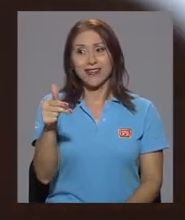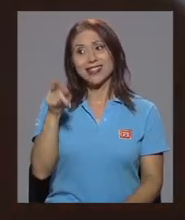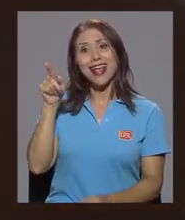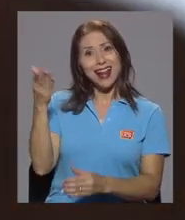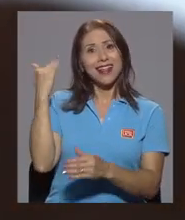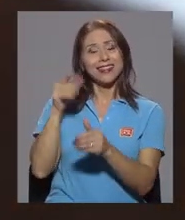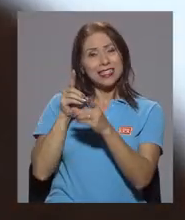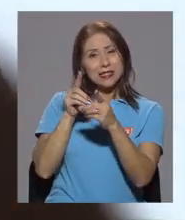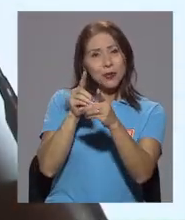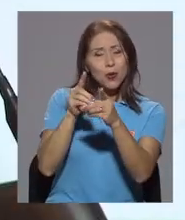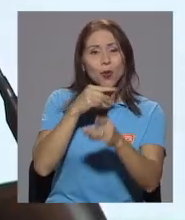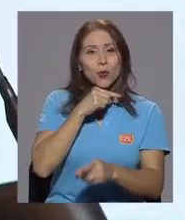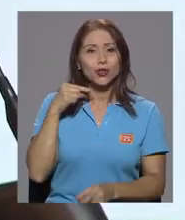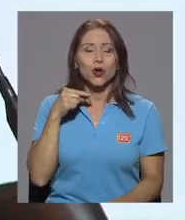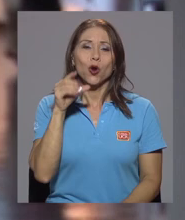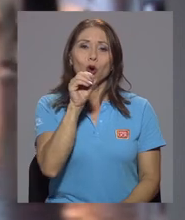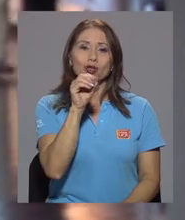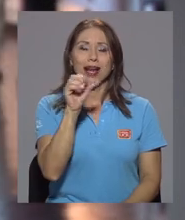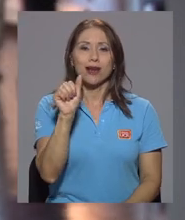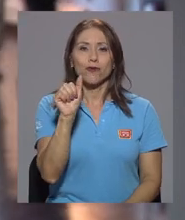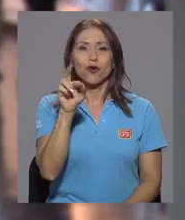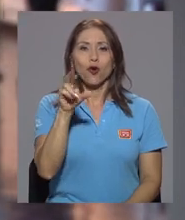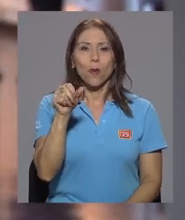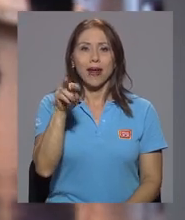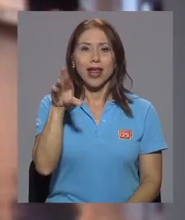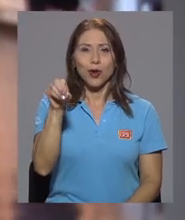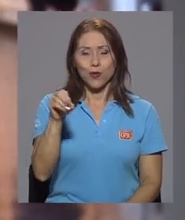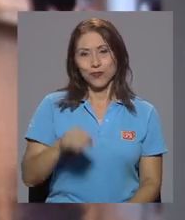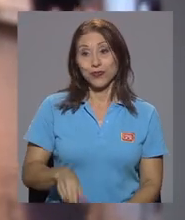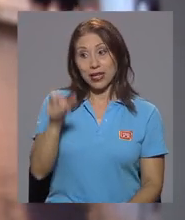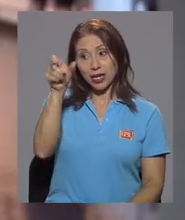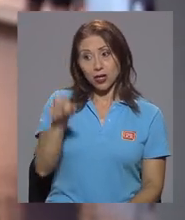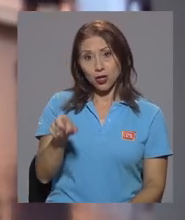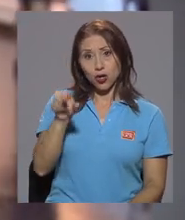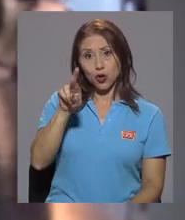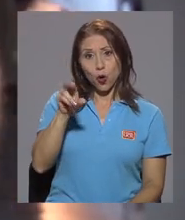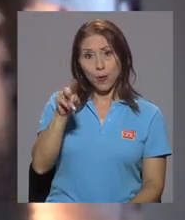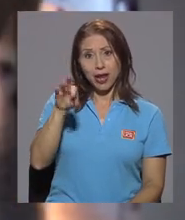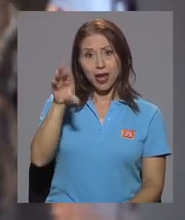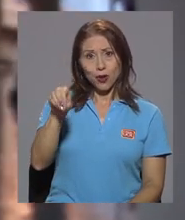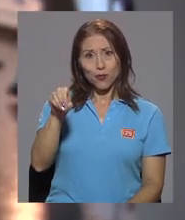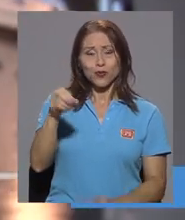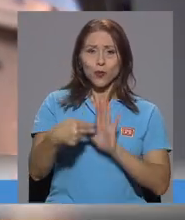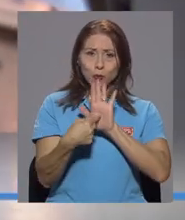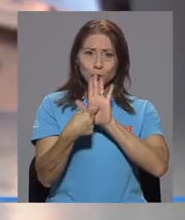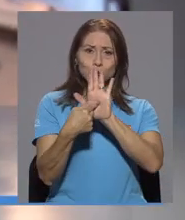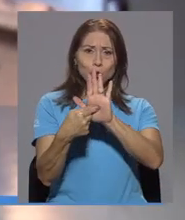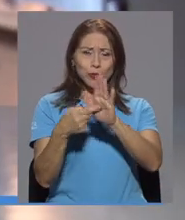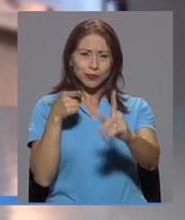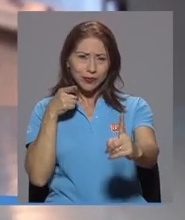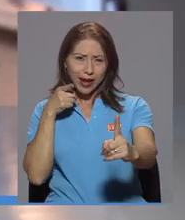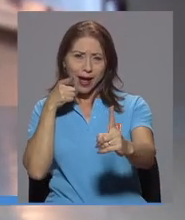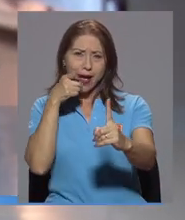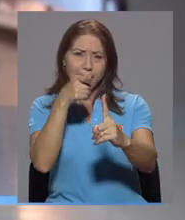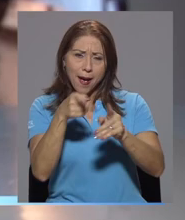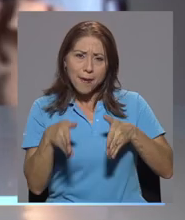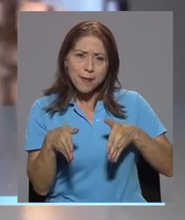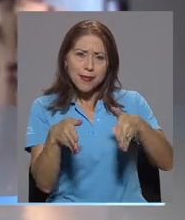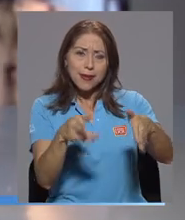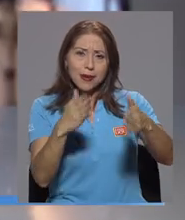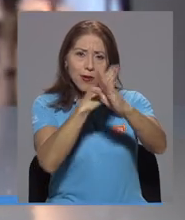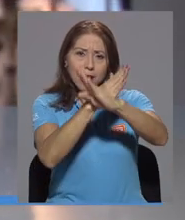óscar arnulfo romero número nos mostró el camino a la paz desde la verdad